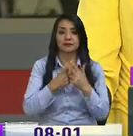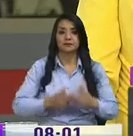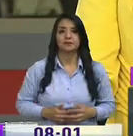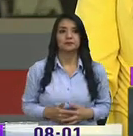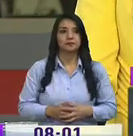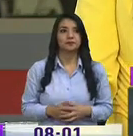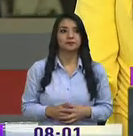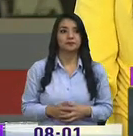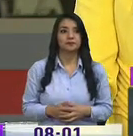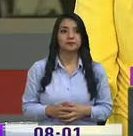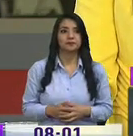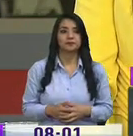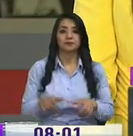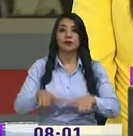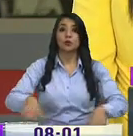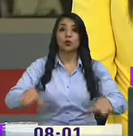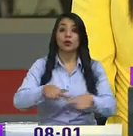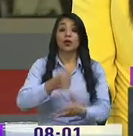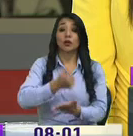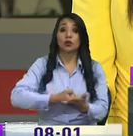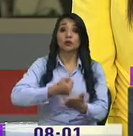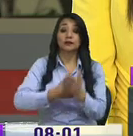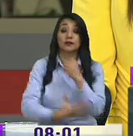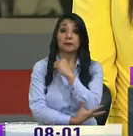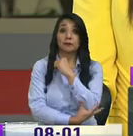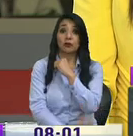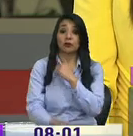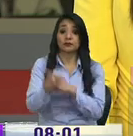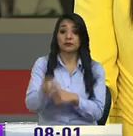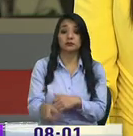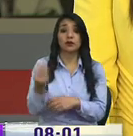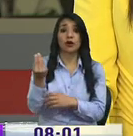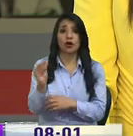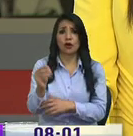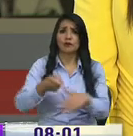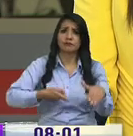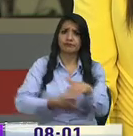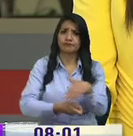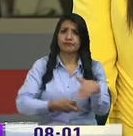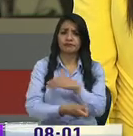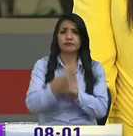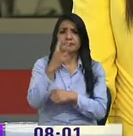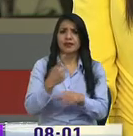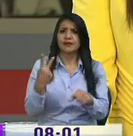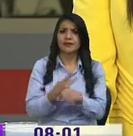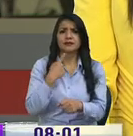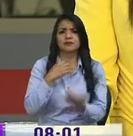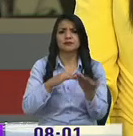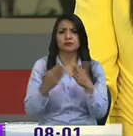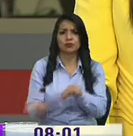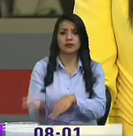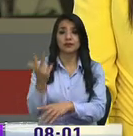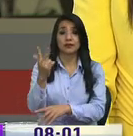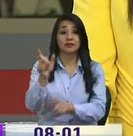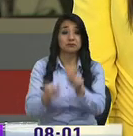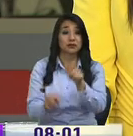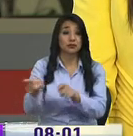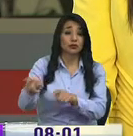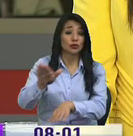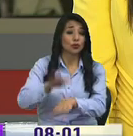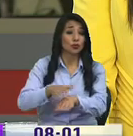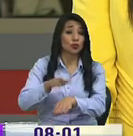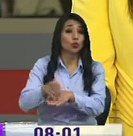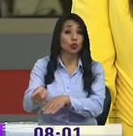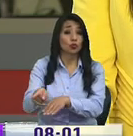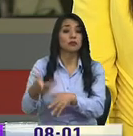el sector de la lucha de los pobres, un joven fue asesinado con más de 20 puñaladas. Tres sospechosos de haber participado en el